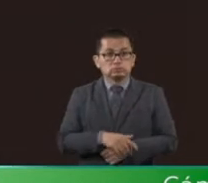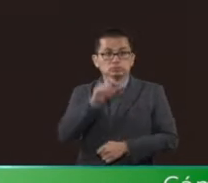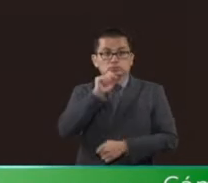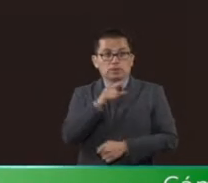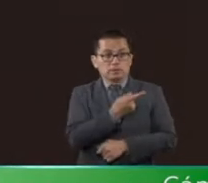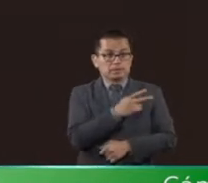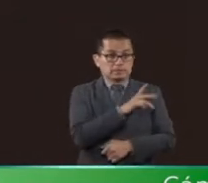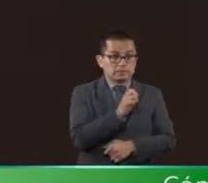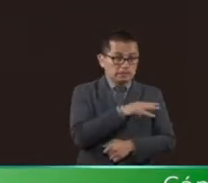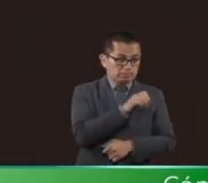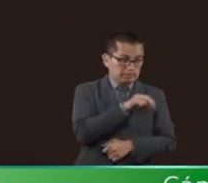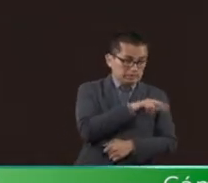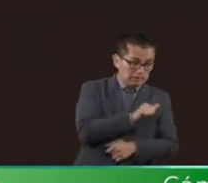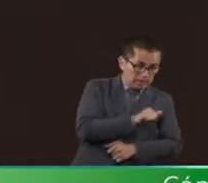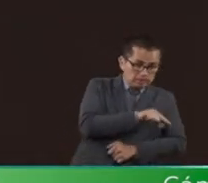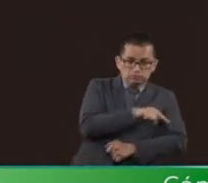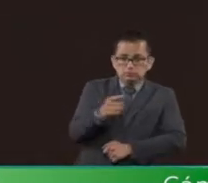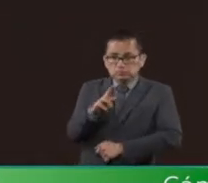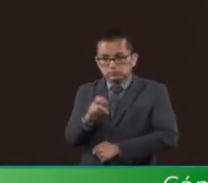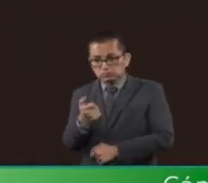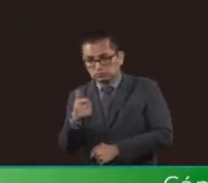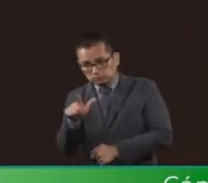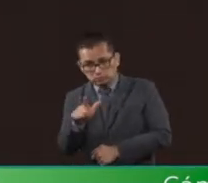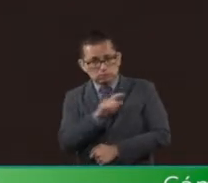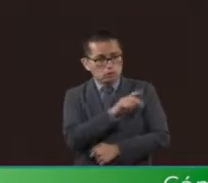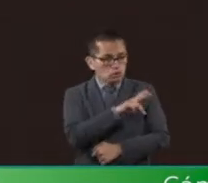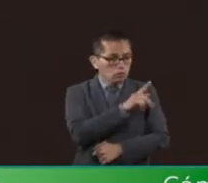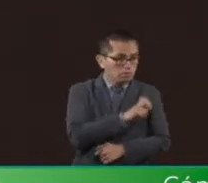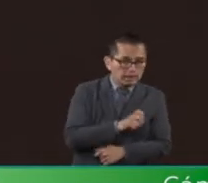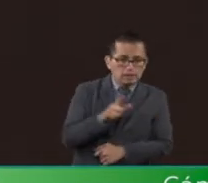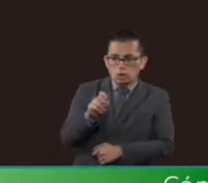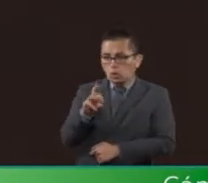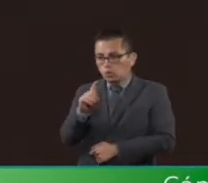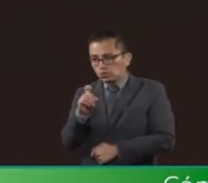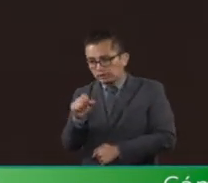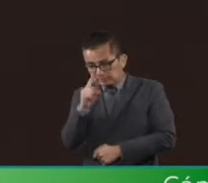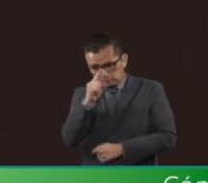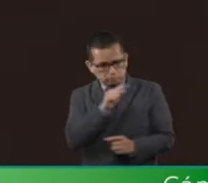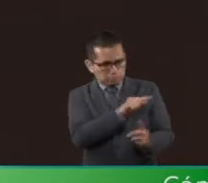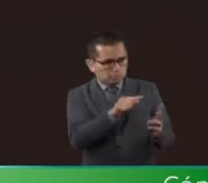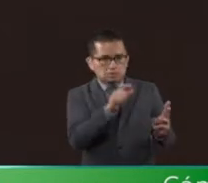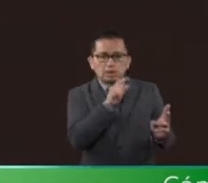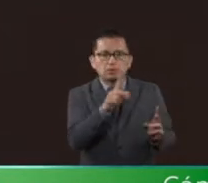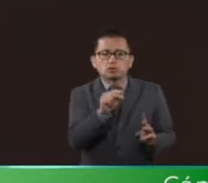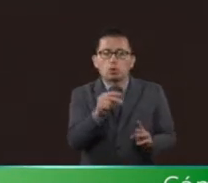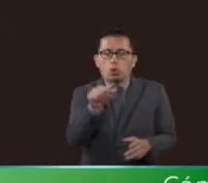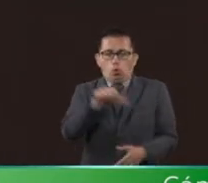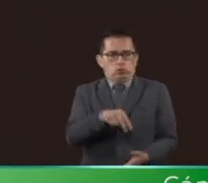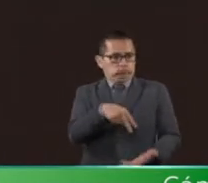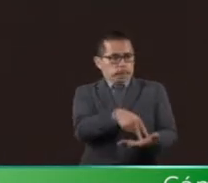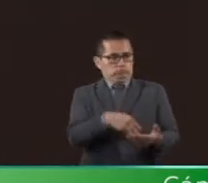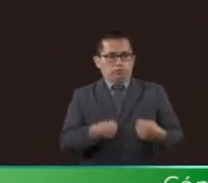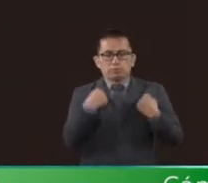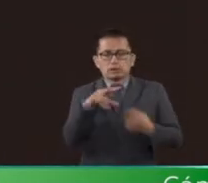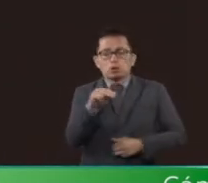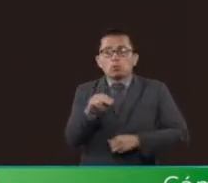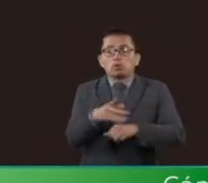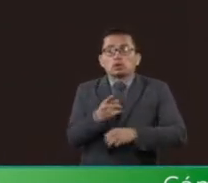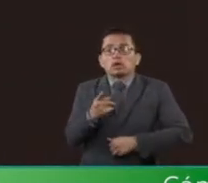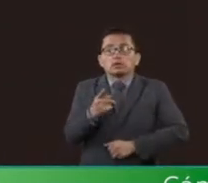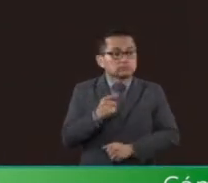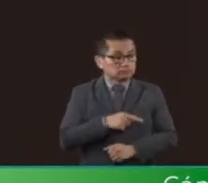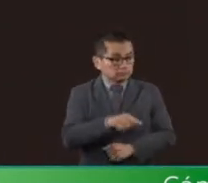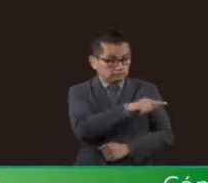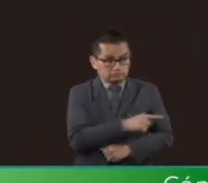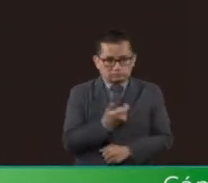Raquel, ni Lupe, ni Lourdes. Y tampoco están presentes, ¿saben por qué? Porque no tuvieron recursos